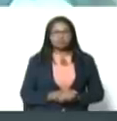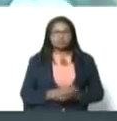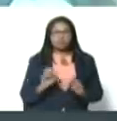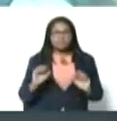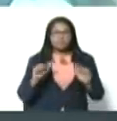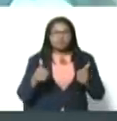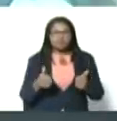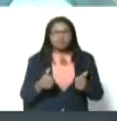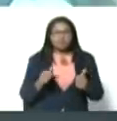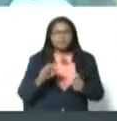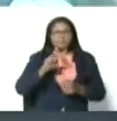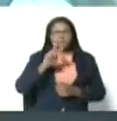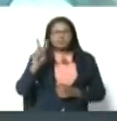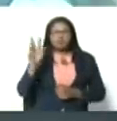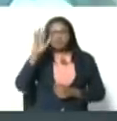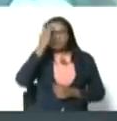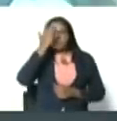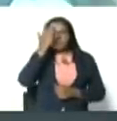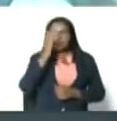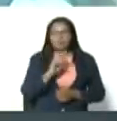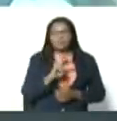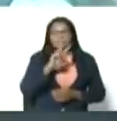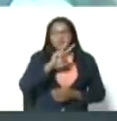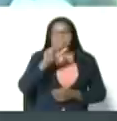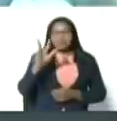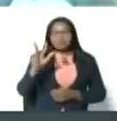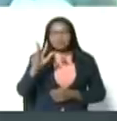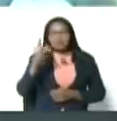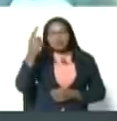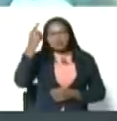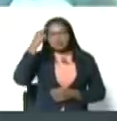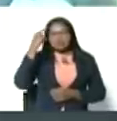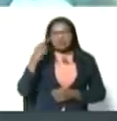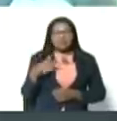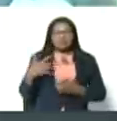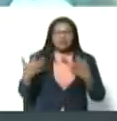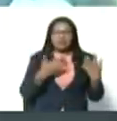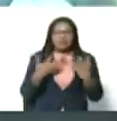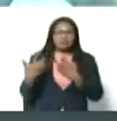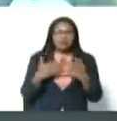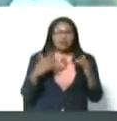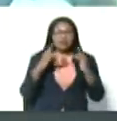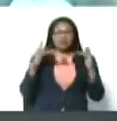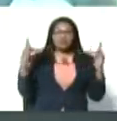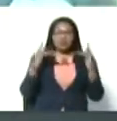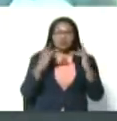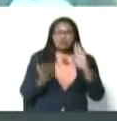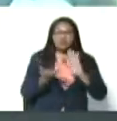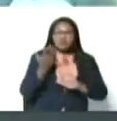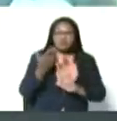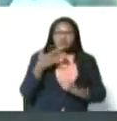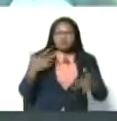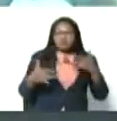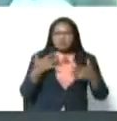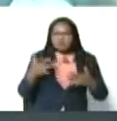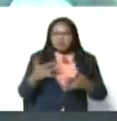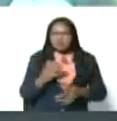arranca 22 de febrero, lunes 23, el día de la batalla de los puentes. Va a haber importantes